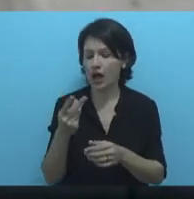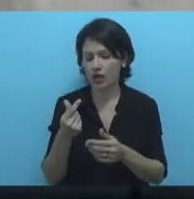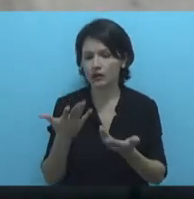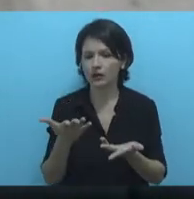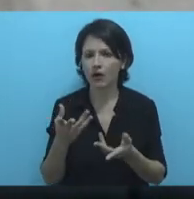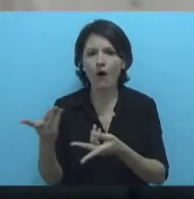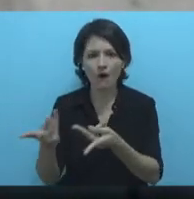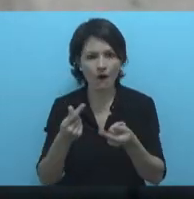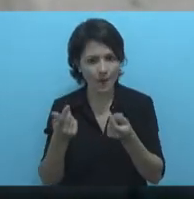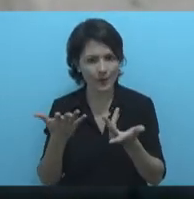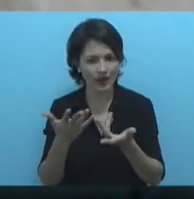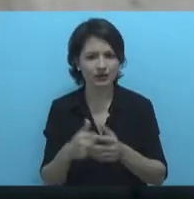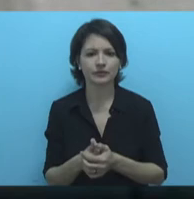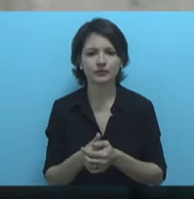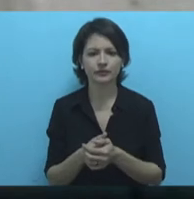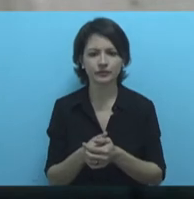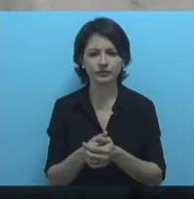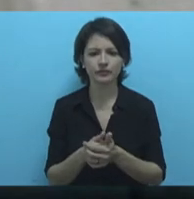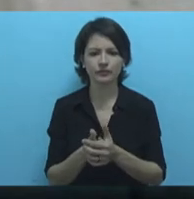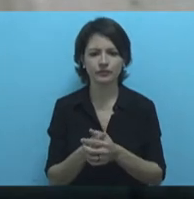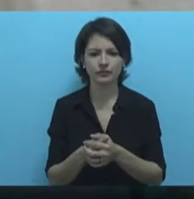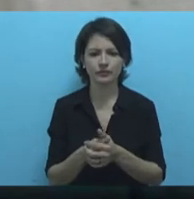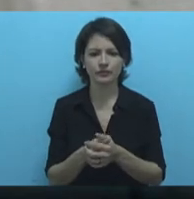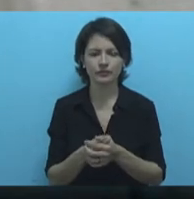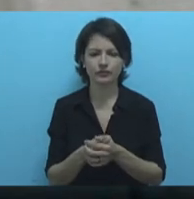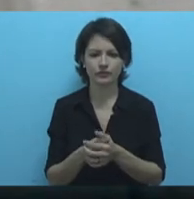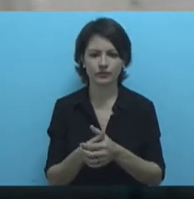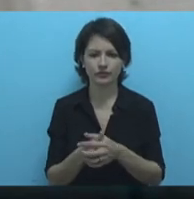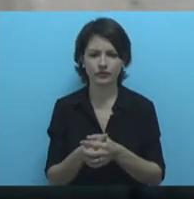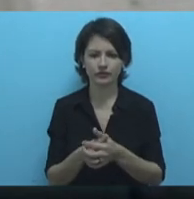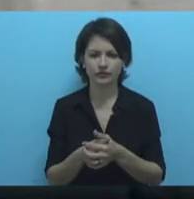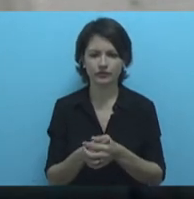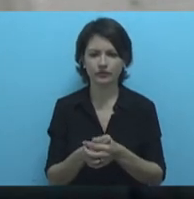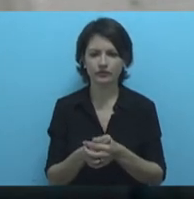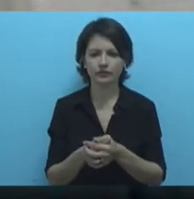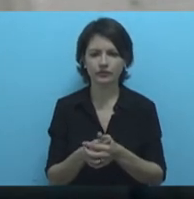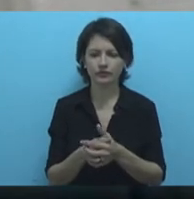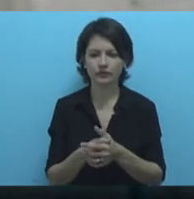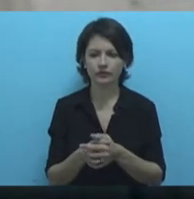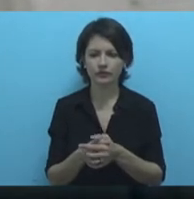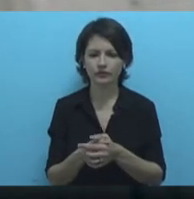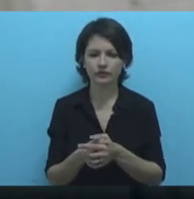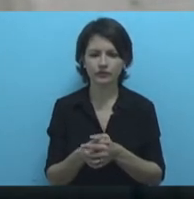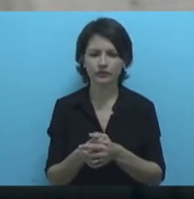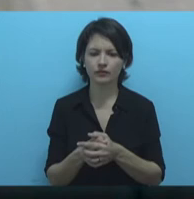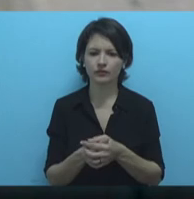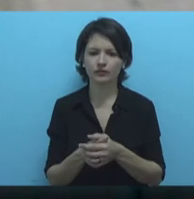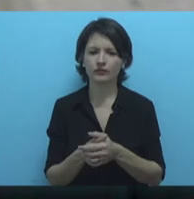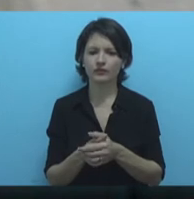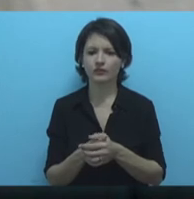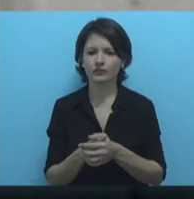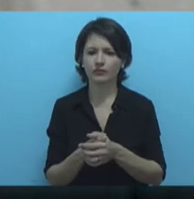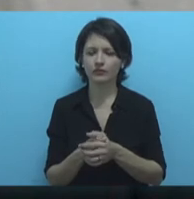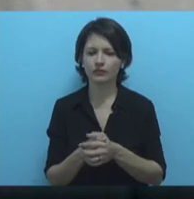que lo que consumimos aquellas personas que no tienen intolerancia al gluten por eso que consideramos que